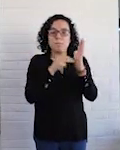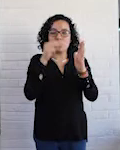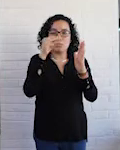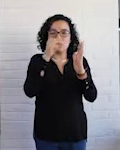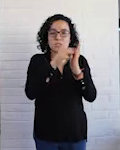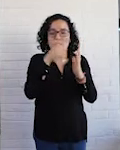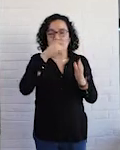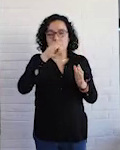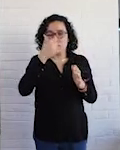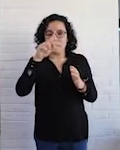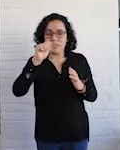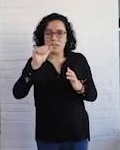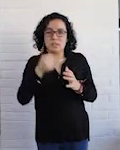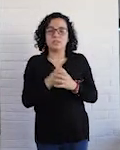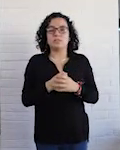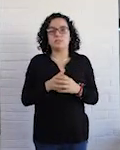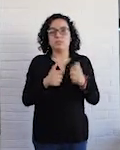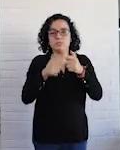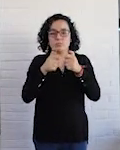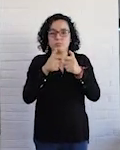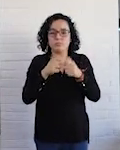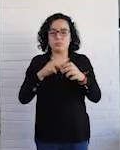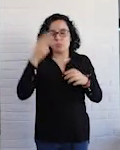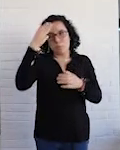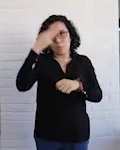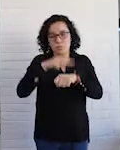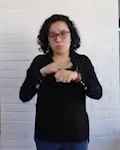gigabytes. Y